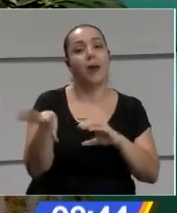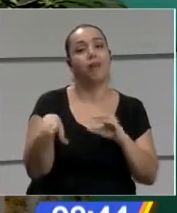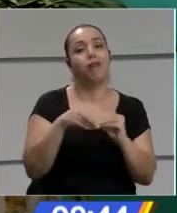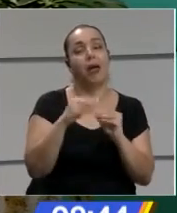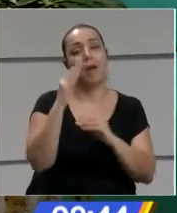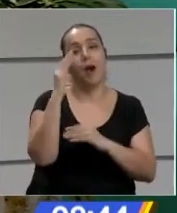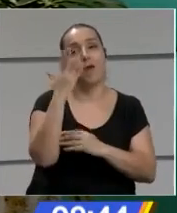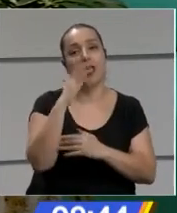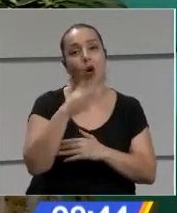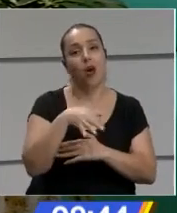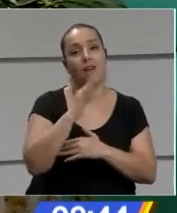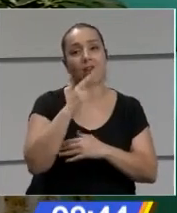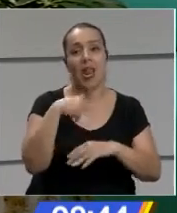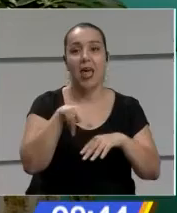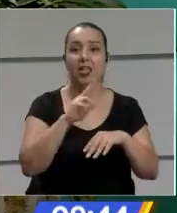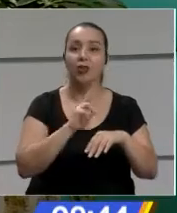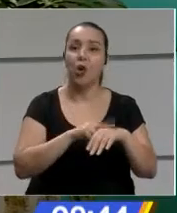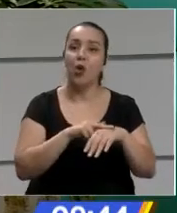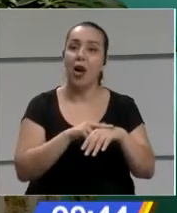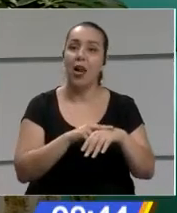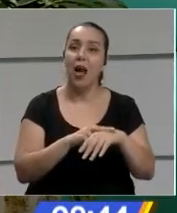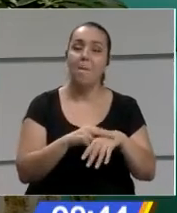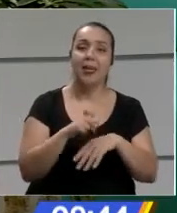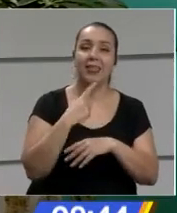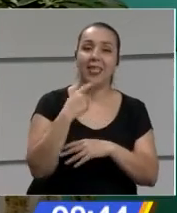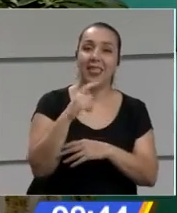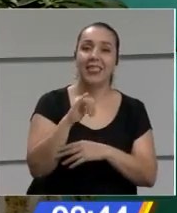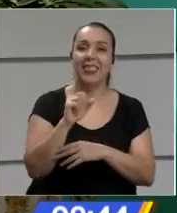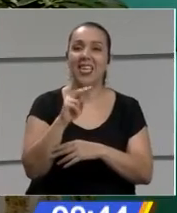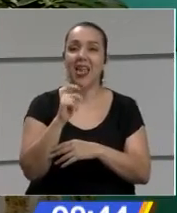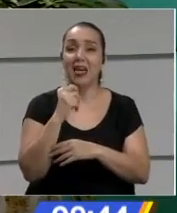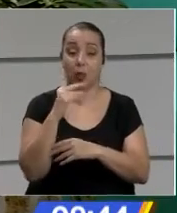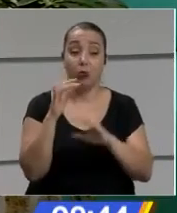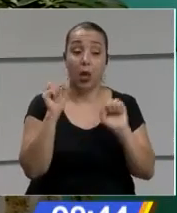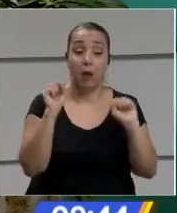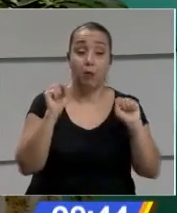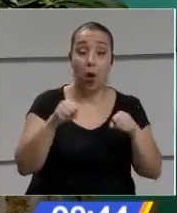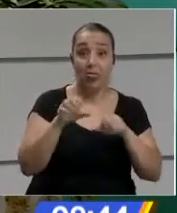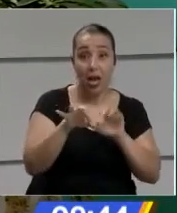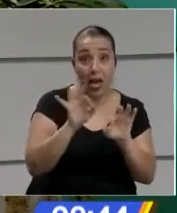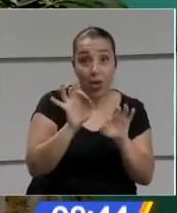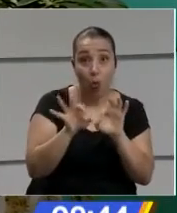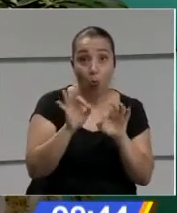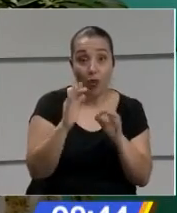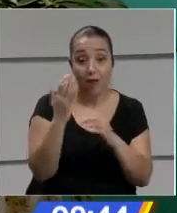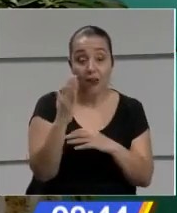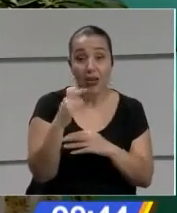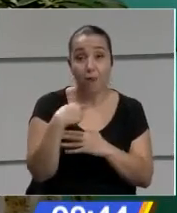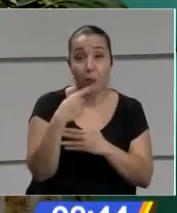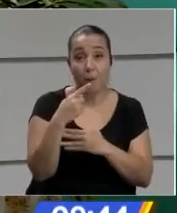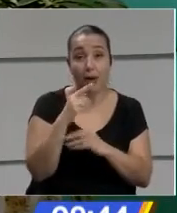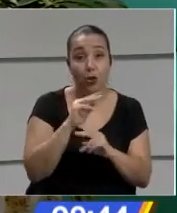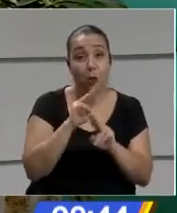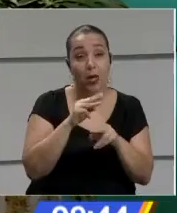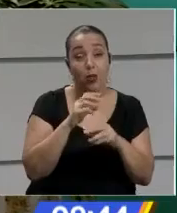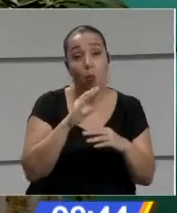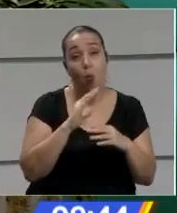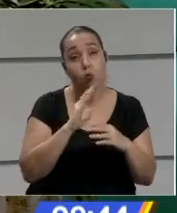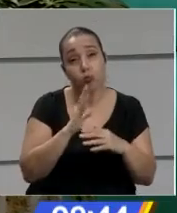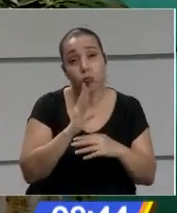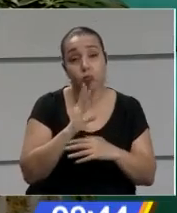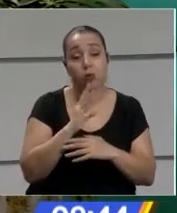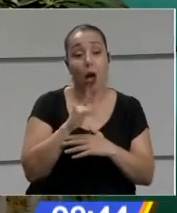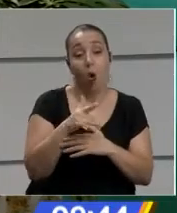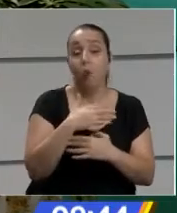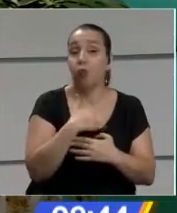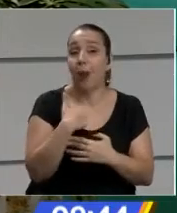nuestro Facebook Café Nacional Sinart. Así nos pueden encontrar y dejarnos su, su comentario, dejarnos